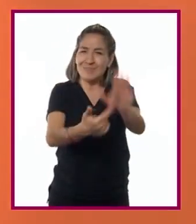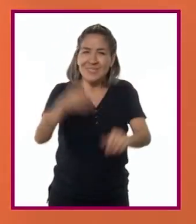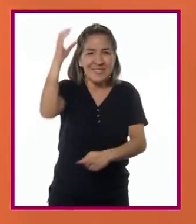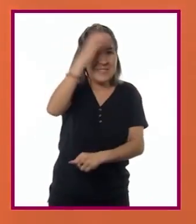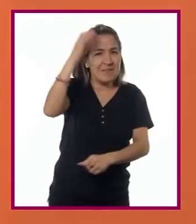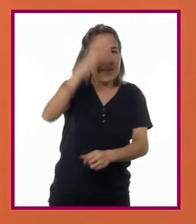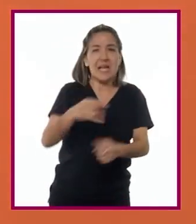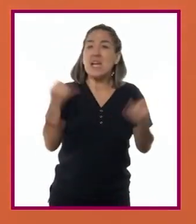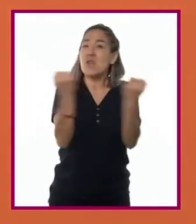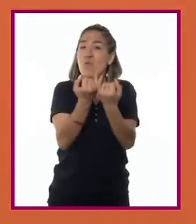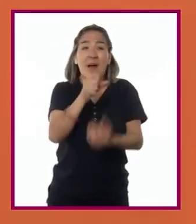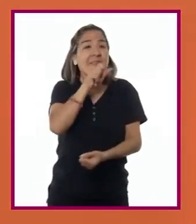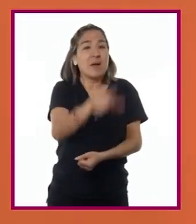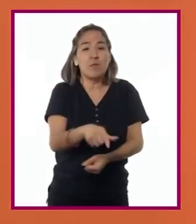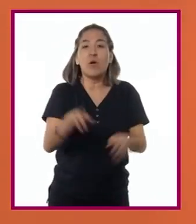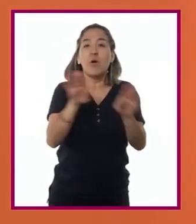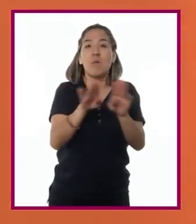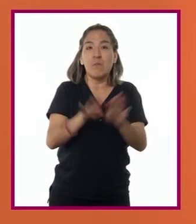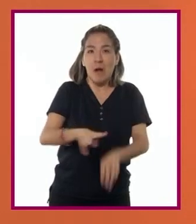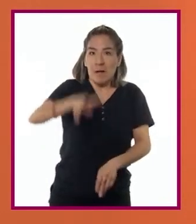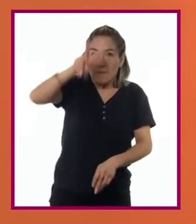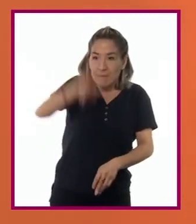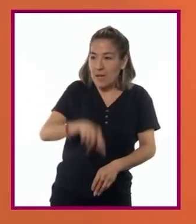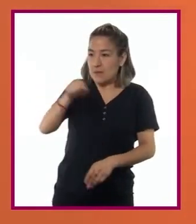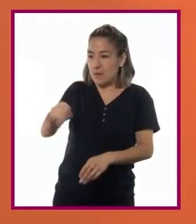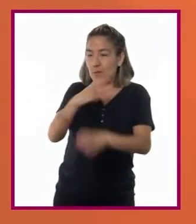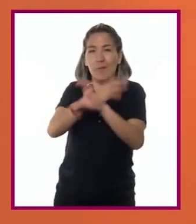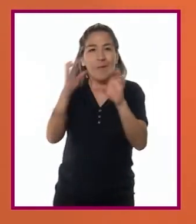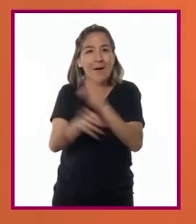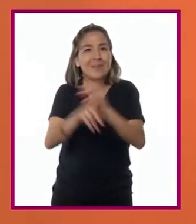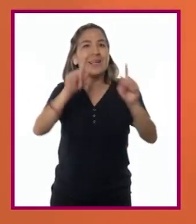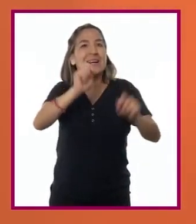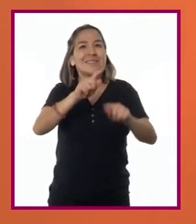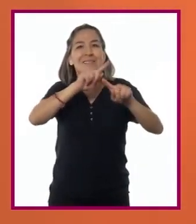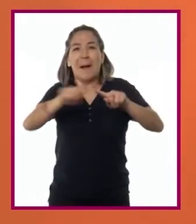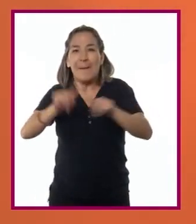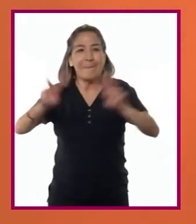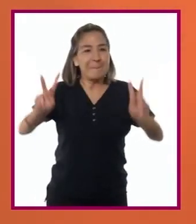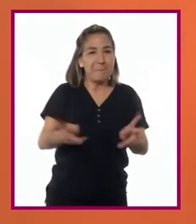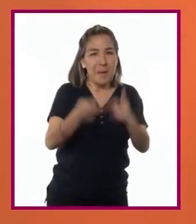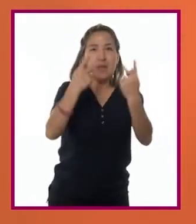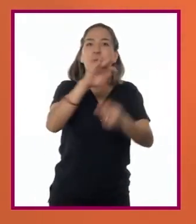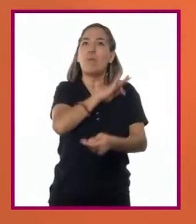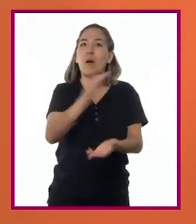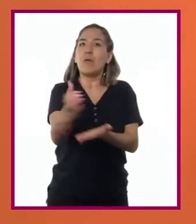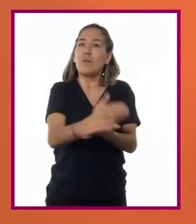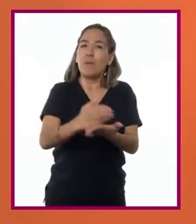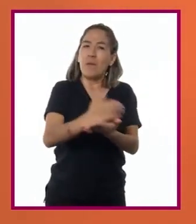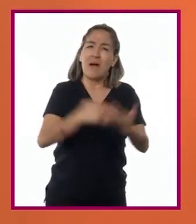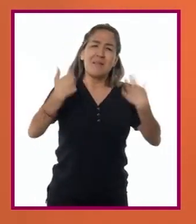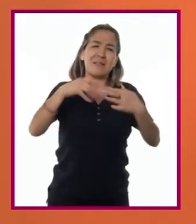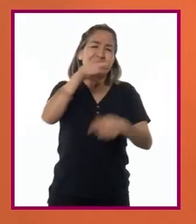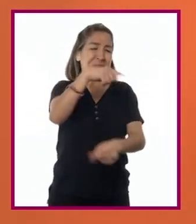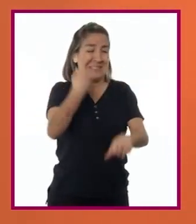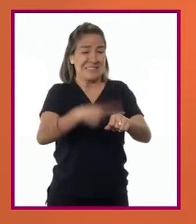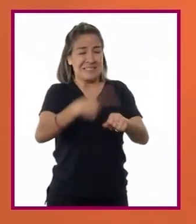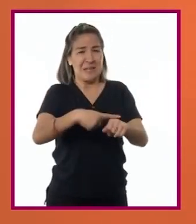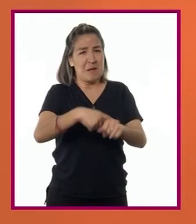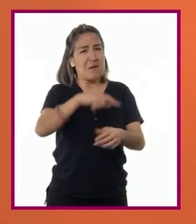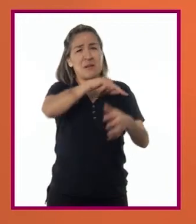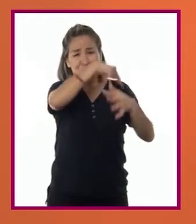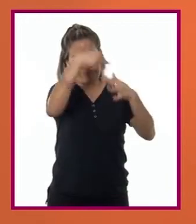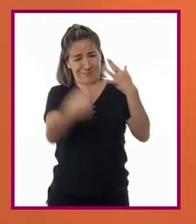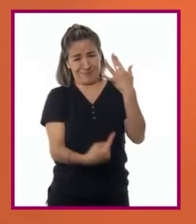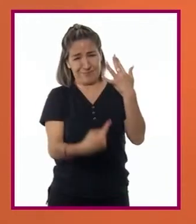que fundamenten la efectividad de los productos prodigiosos, que supuestamente curan una gran variedad de